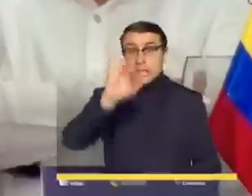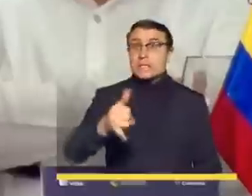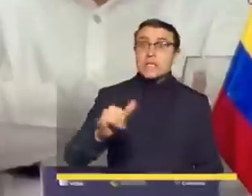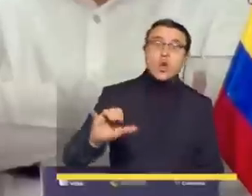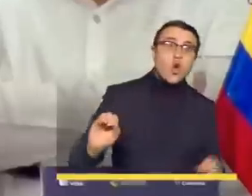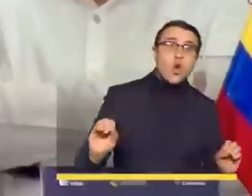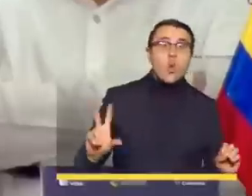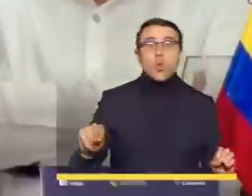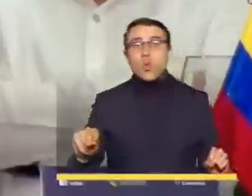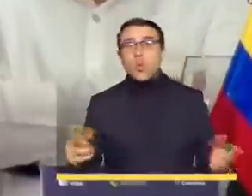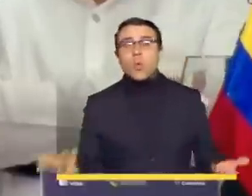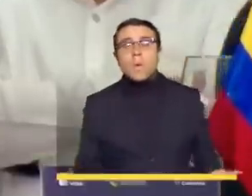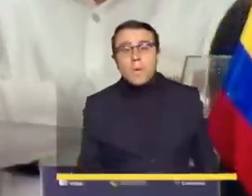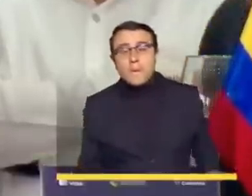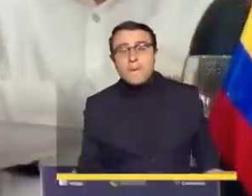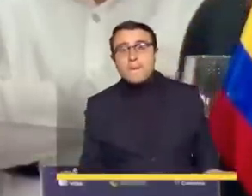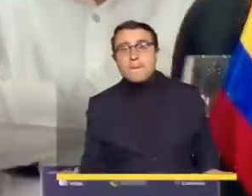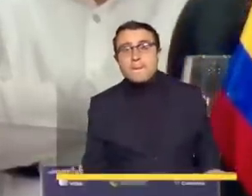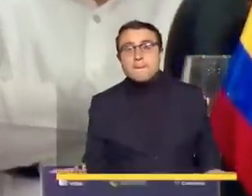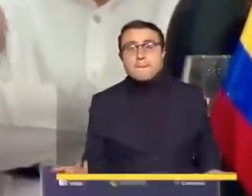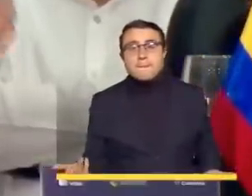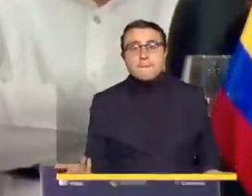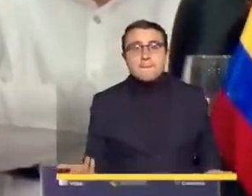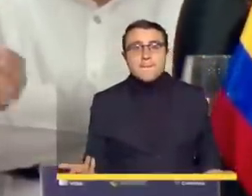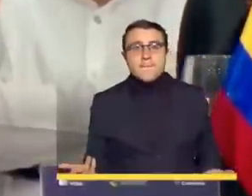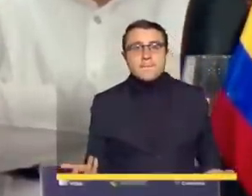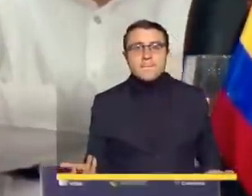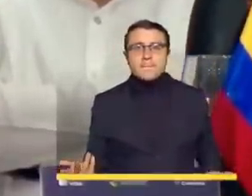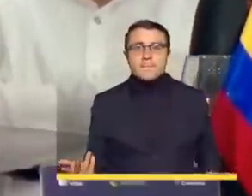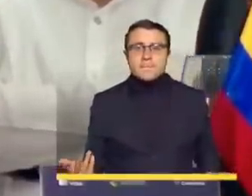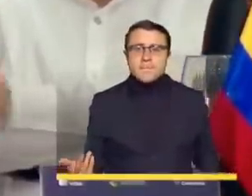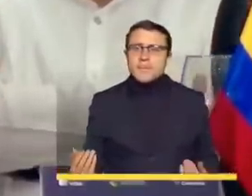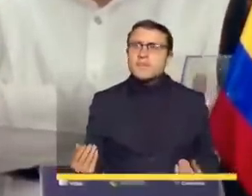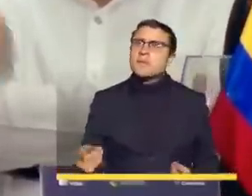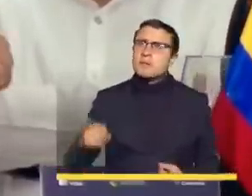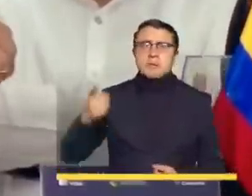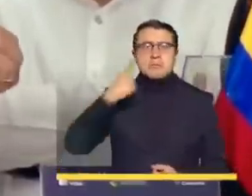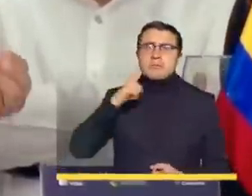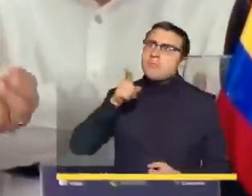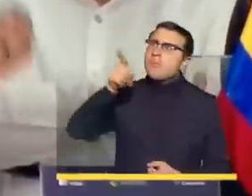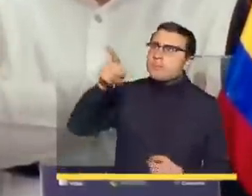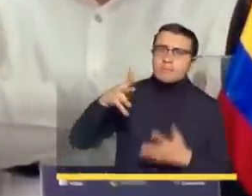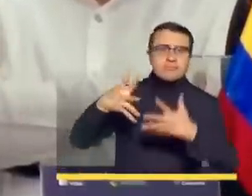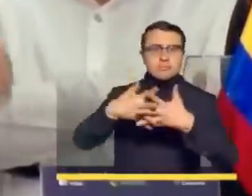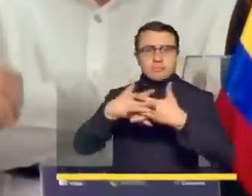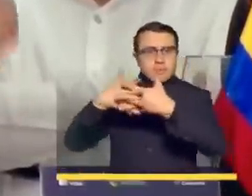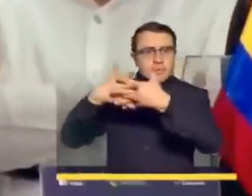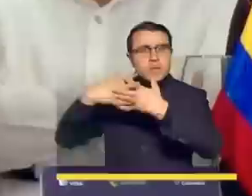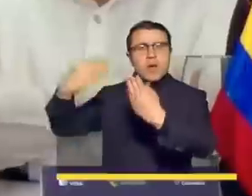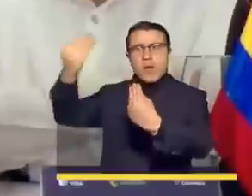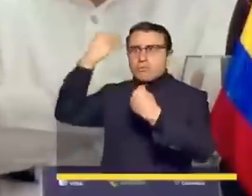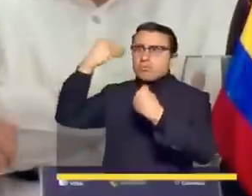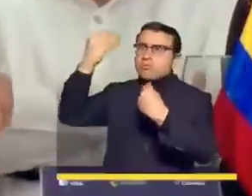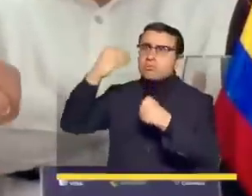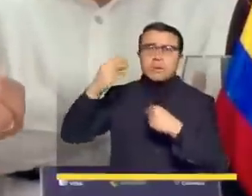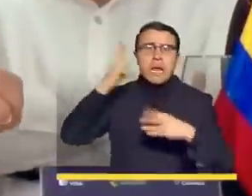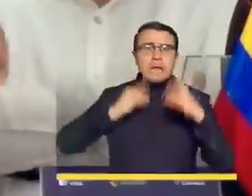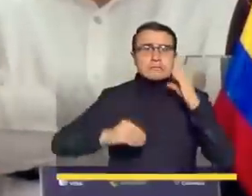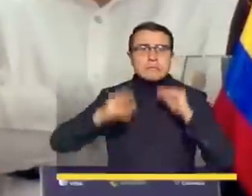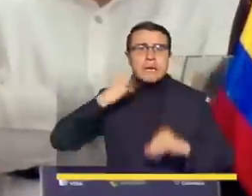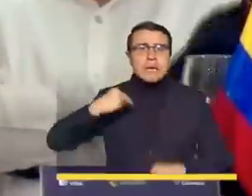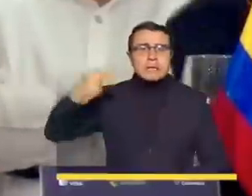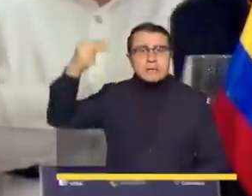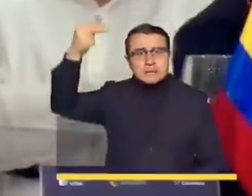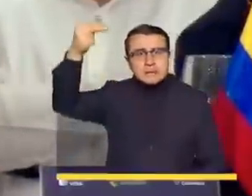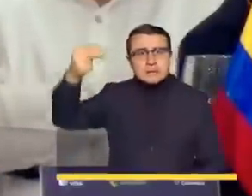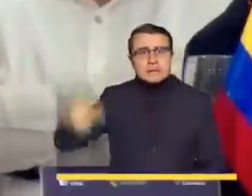no? Y no nos enseñaron los mismos Estados Unidos la misma experiencia histórica